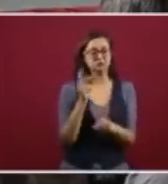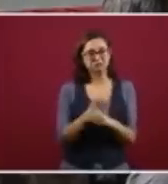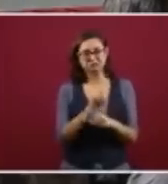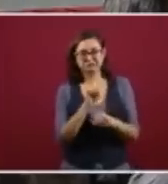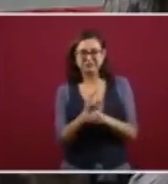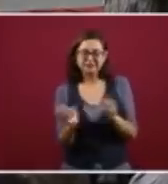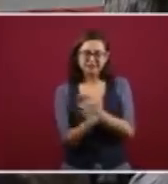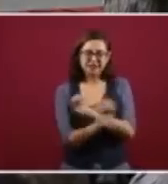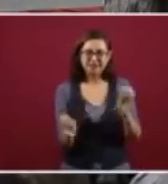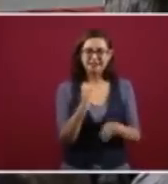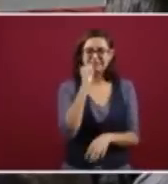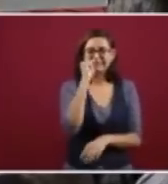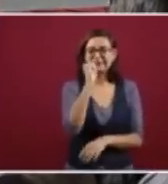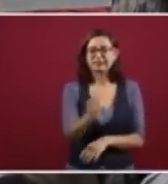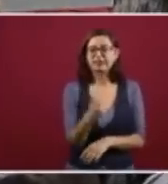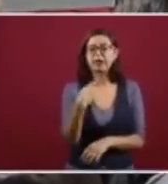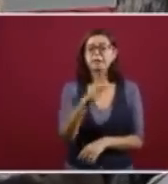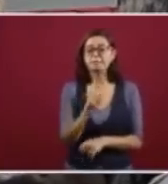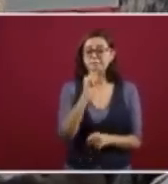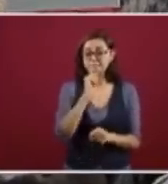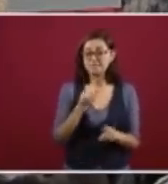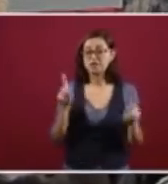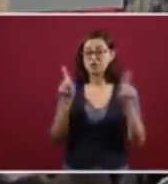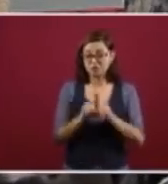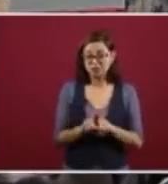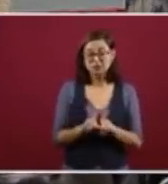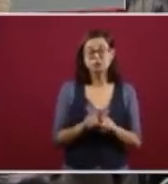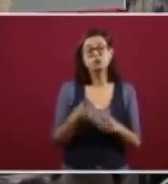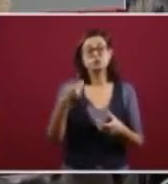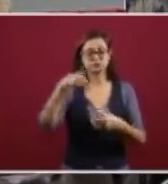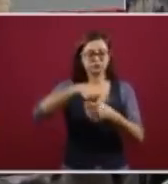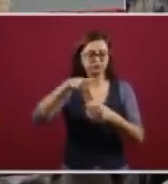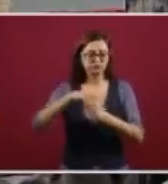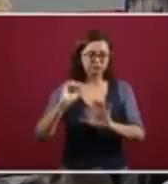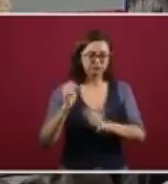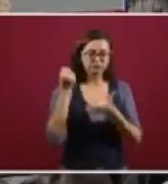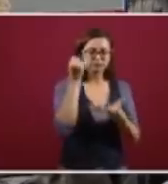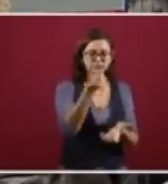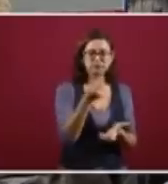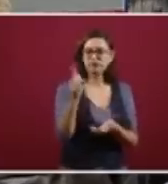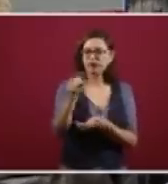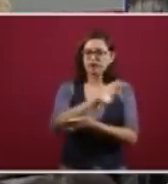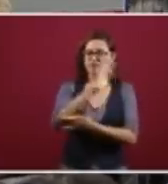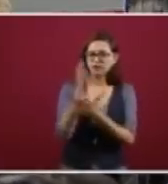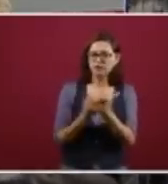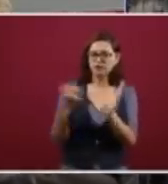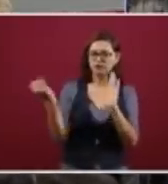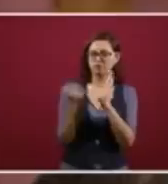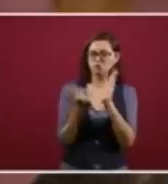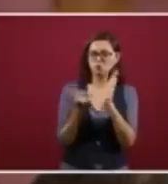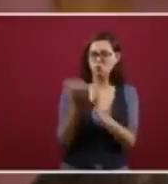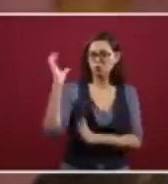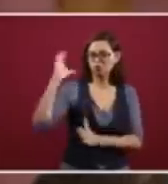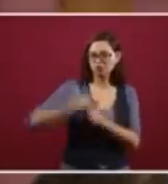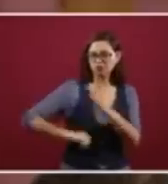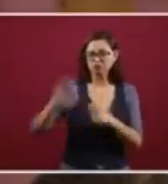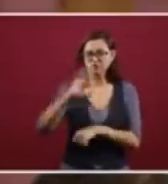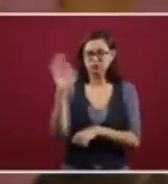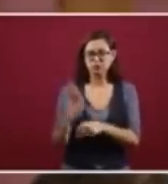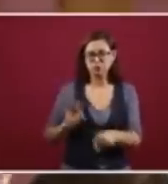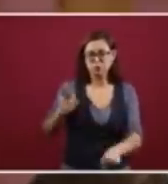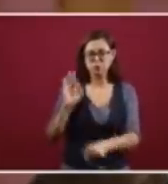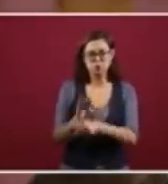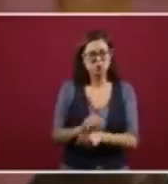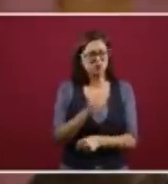estos recursos que reciben de los empresarios entregan facturas deducibles de impuestos. Yo quiero preguntarle si esas facturas van a